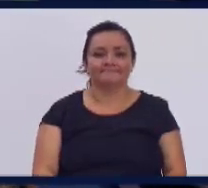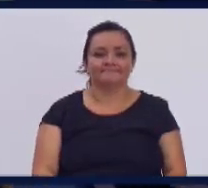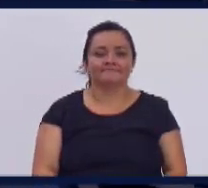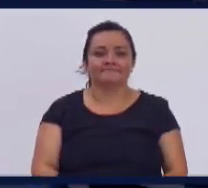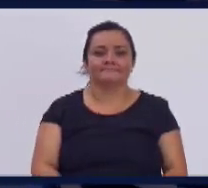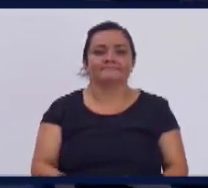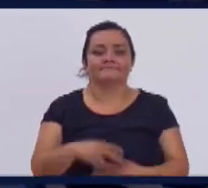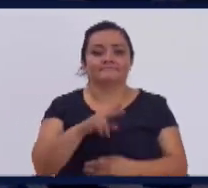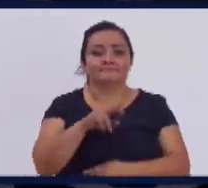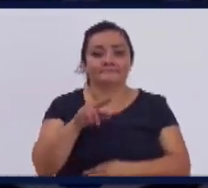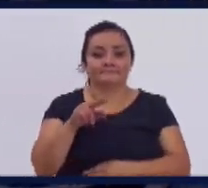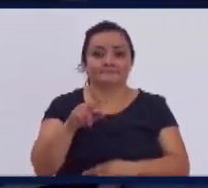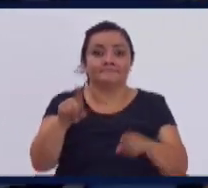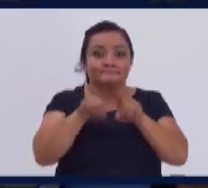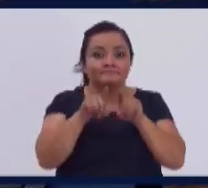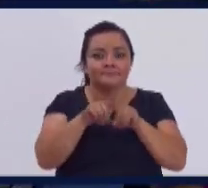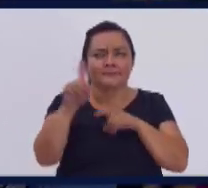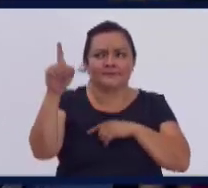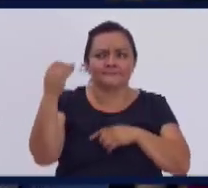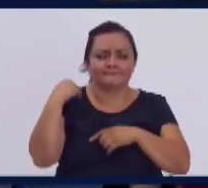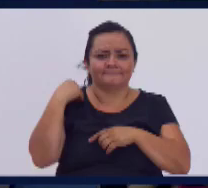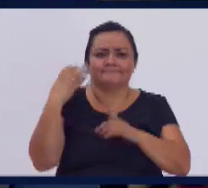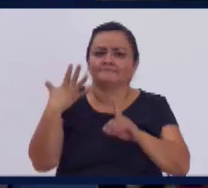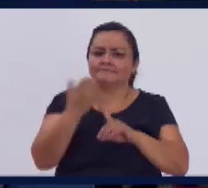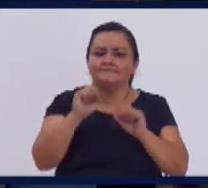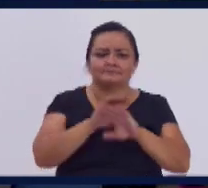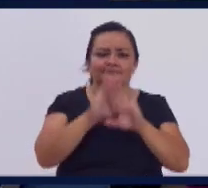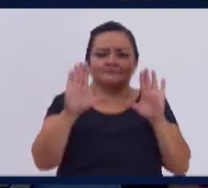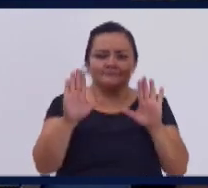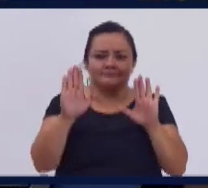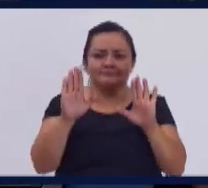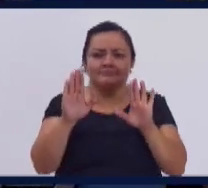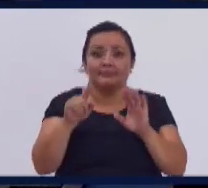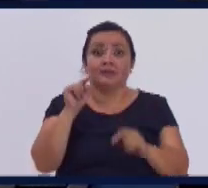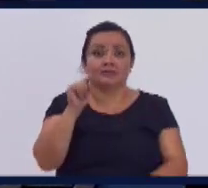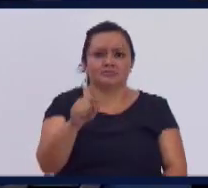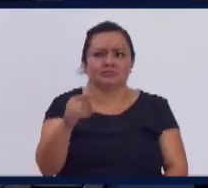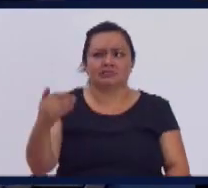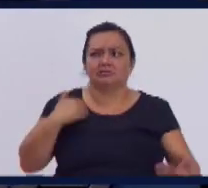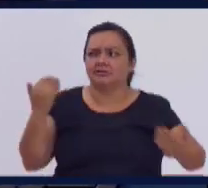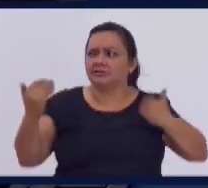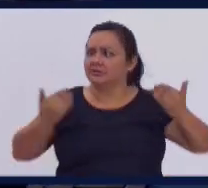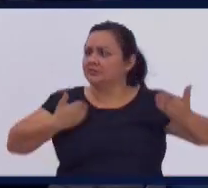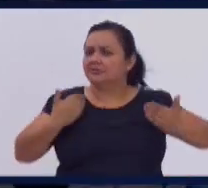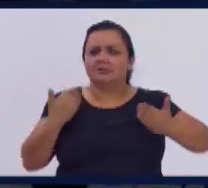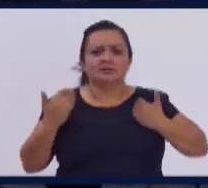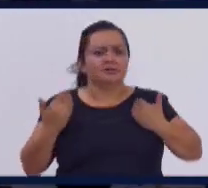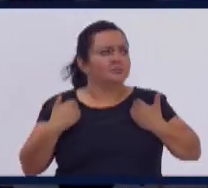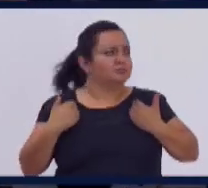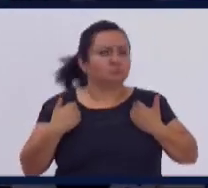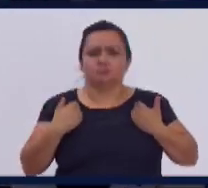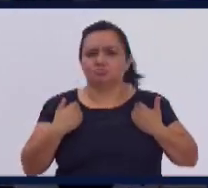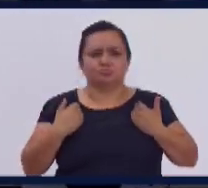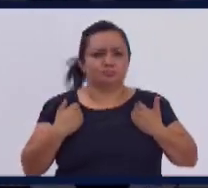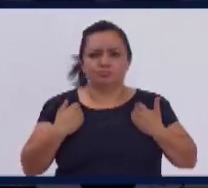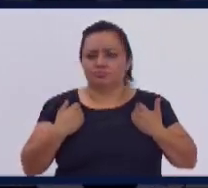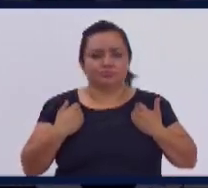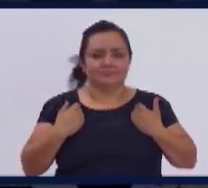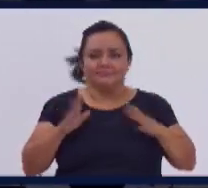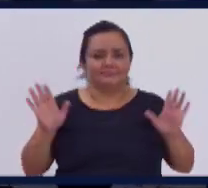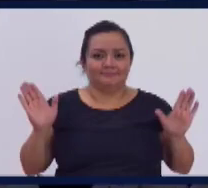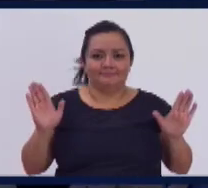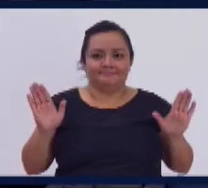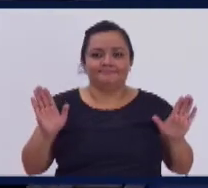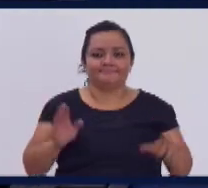hermano, Dios te ha llamado con un propósito. Ese complot que tenían los muchachos para matar a Lázaro y para matar a